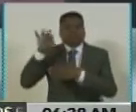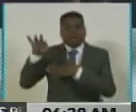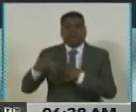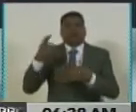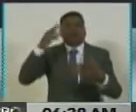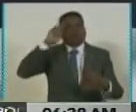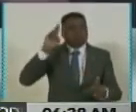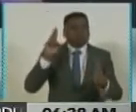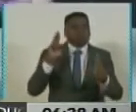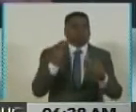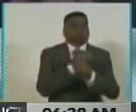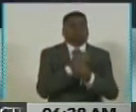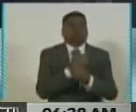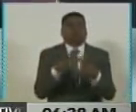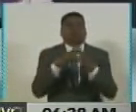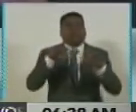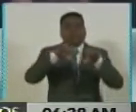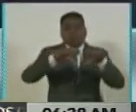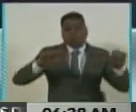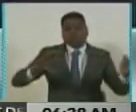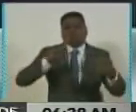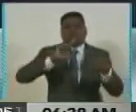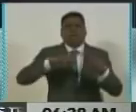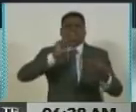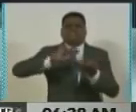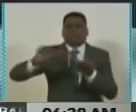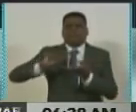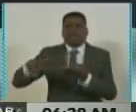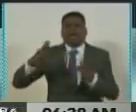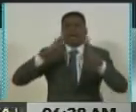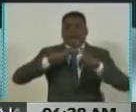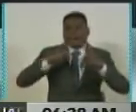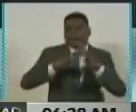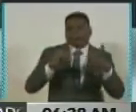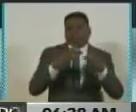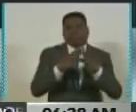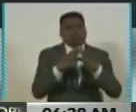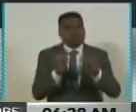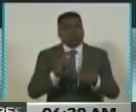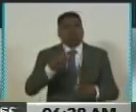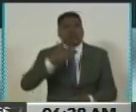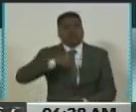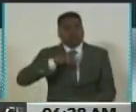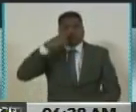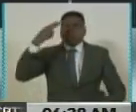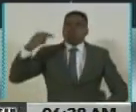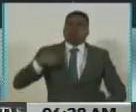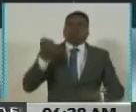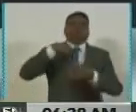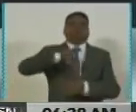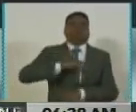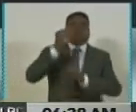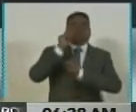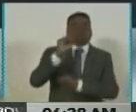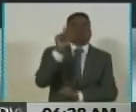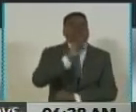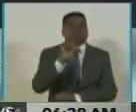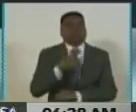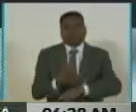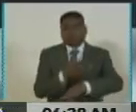El proceso de universalidad de la educación, de las pensiones, de las viviendas, es algo de los que nos sentimos orgullosos y los que vamos a defender. No vamos a retroceder ni